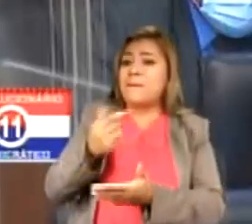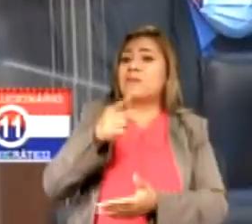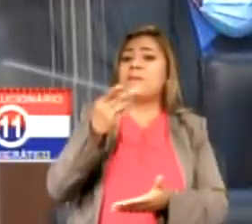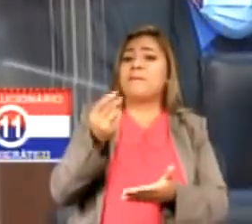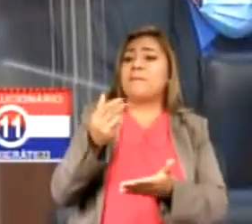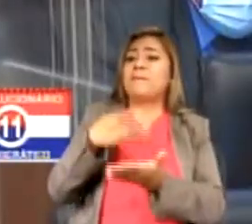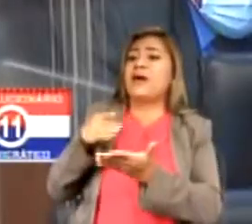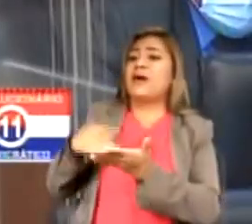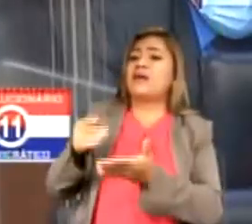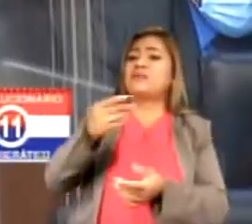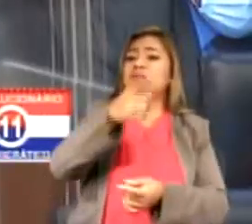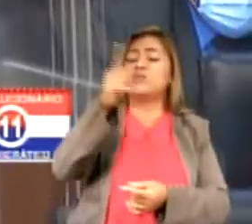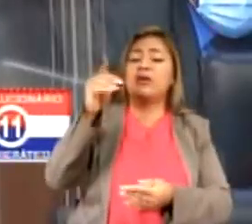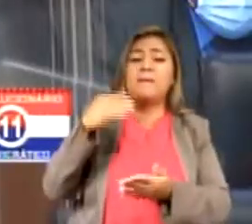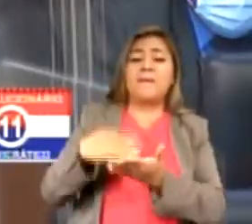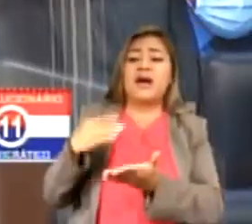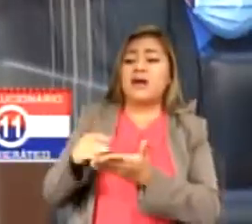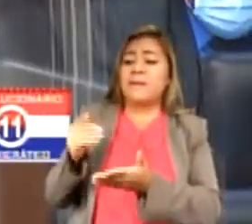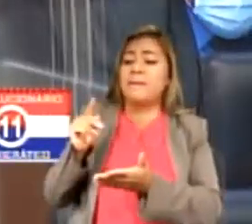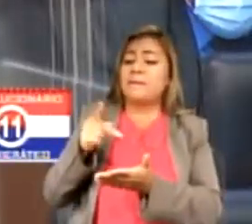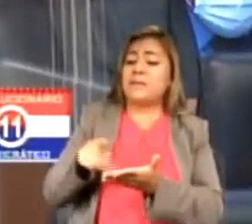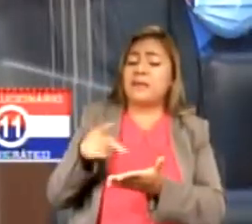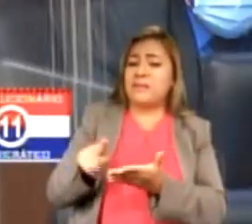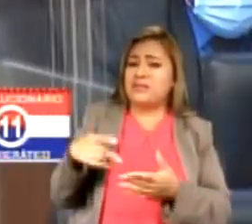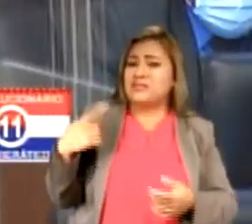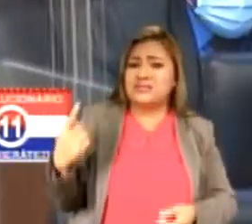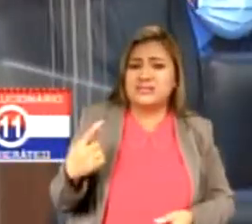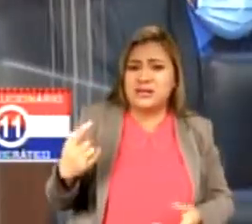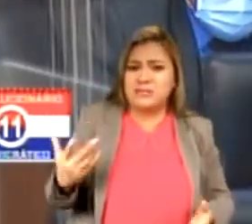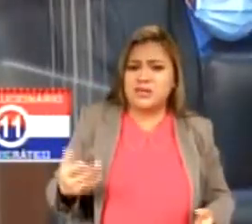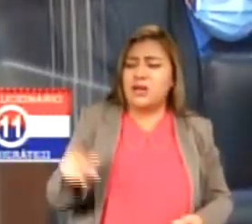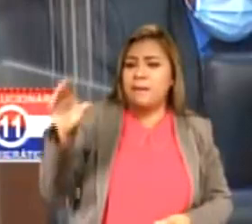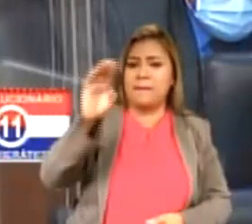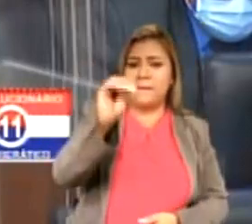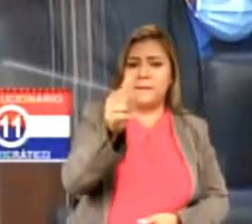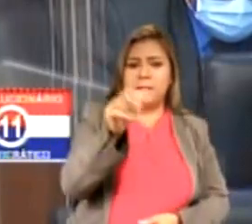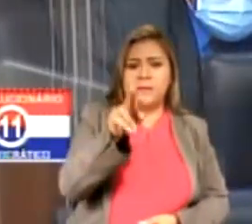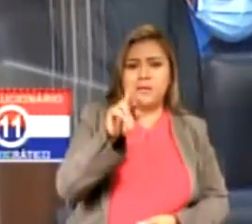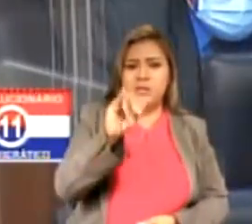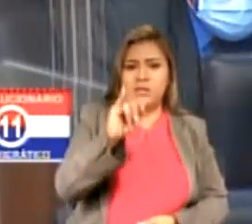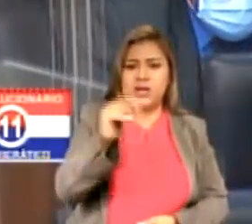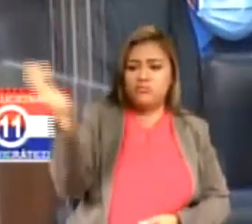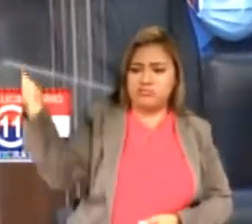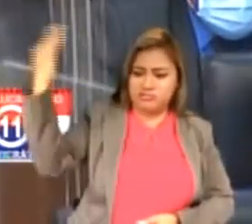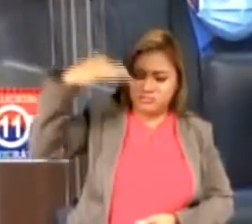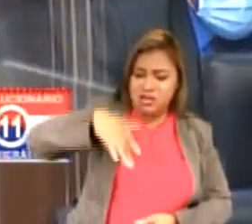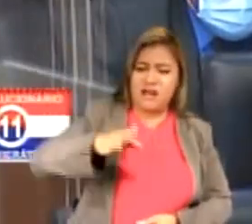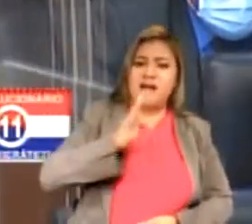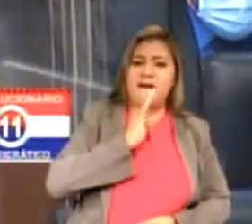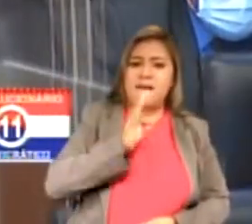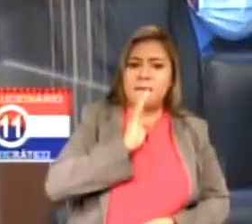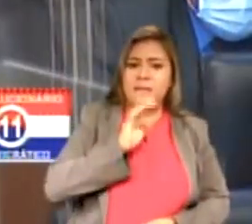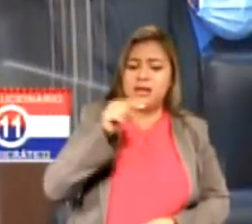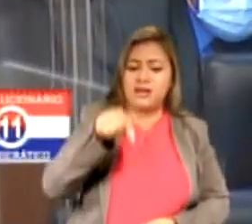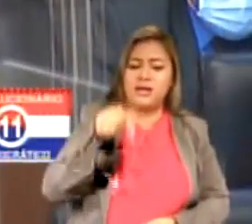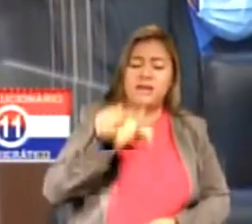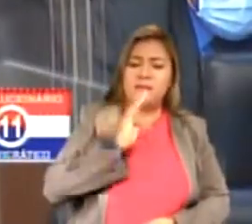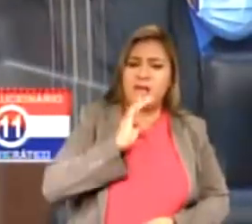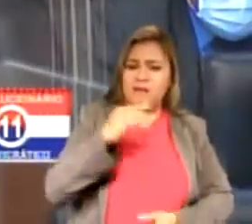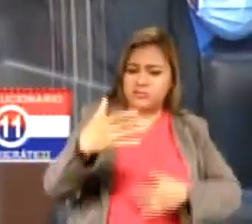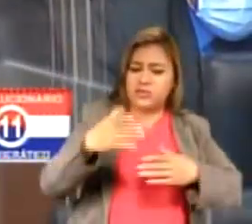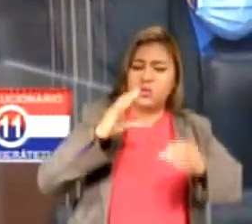$5,000 millones. Y todavía lo seguimos subsidiando. Llamen a Mauri Castillo. Así con esa vejencia que están diciendo que vengan los